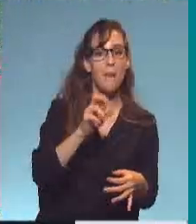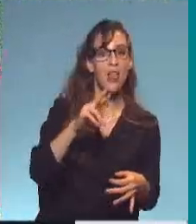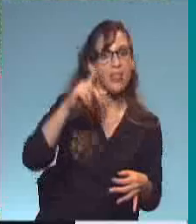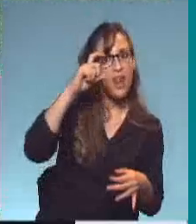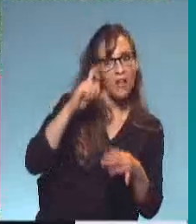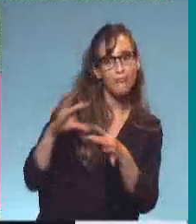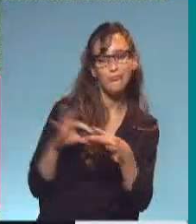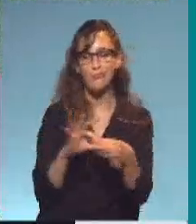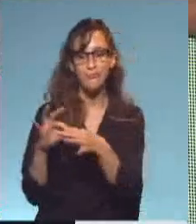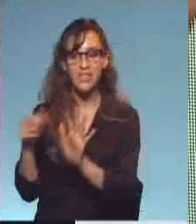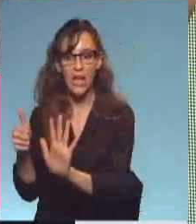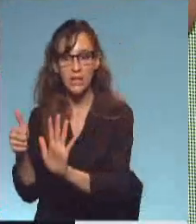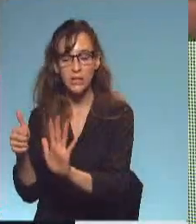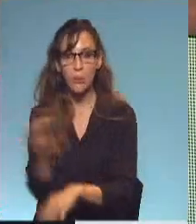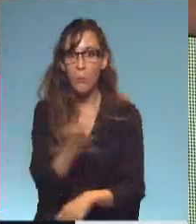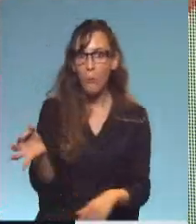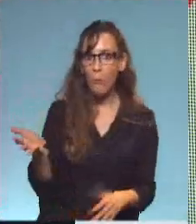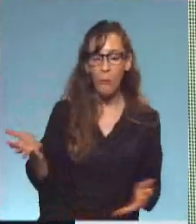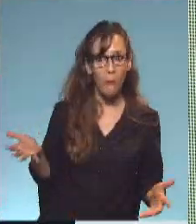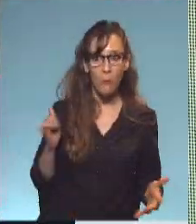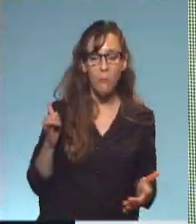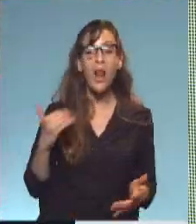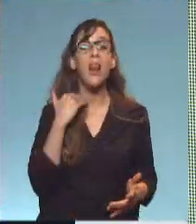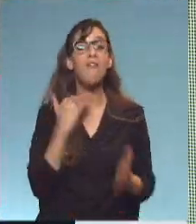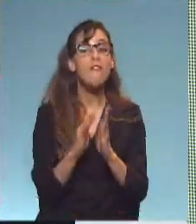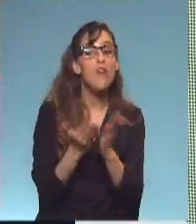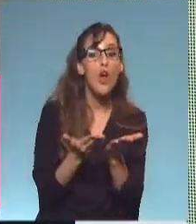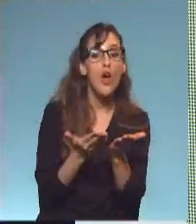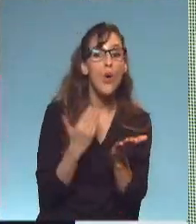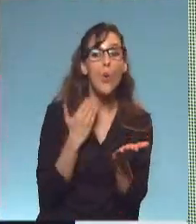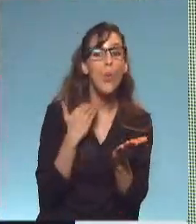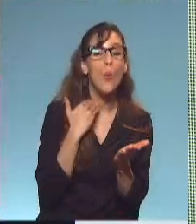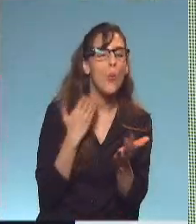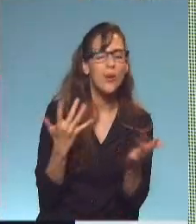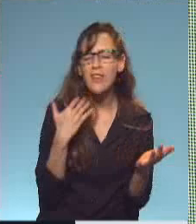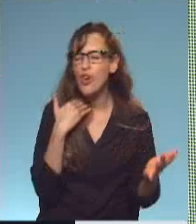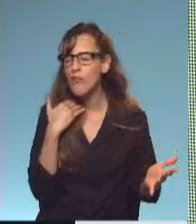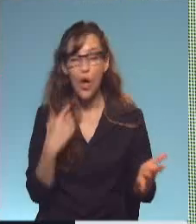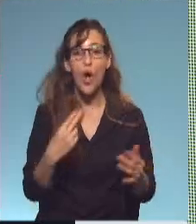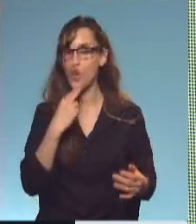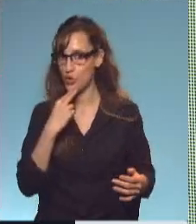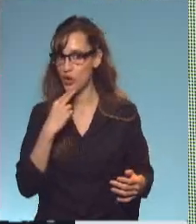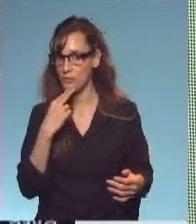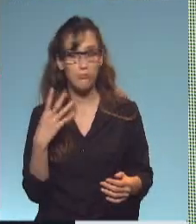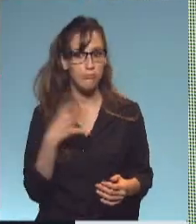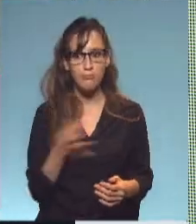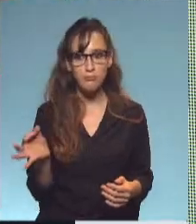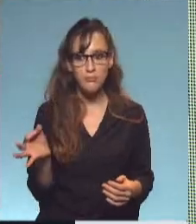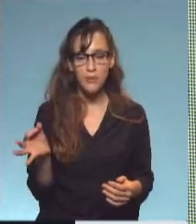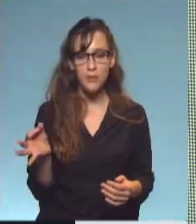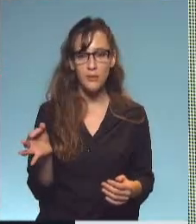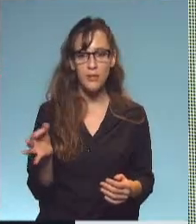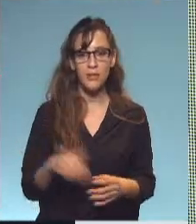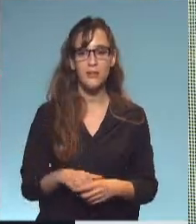Muy bien. Correcto. ¿Qué libro? Libro es la, perdón, 11, sí. Sí, correcto. Muy